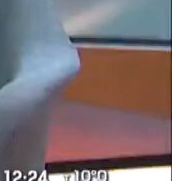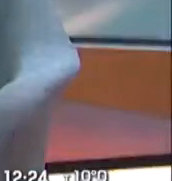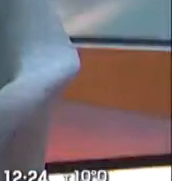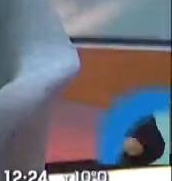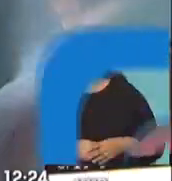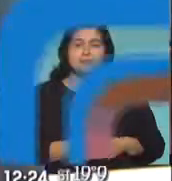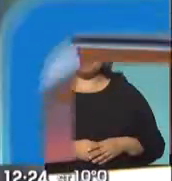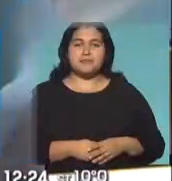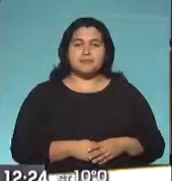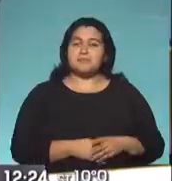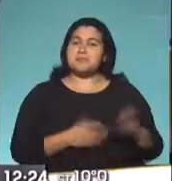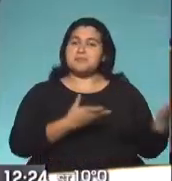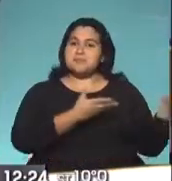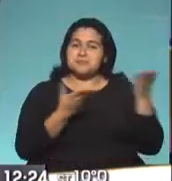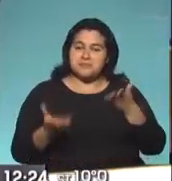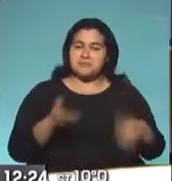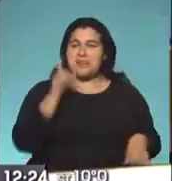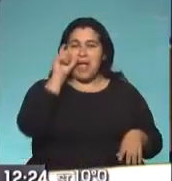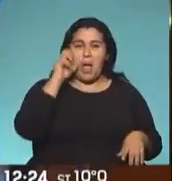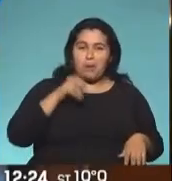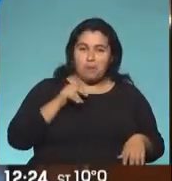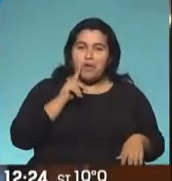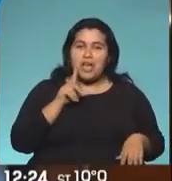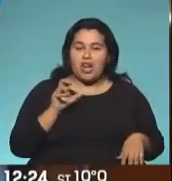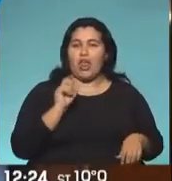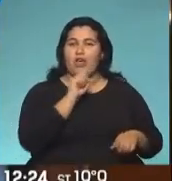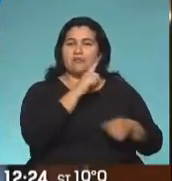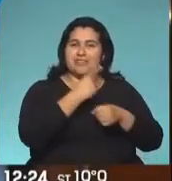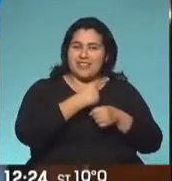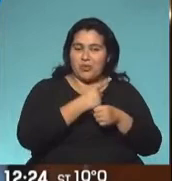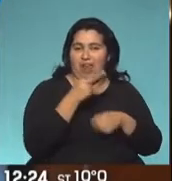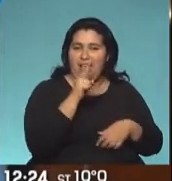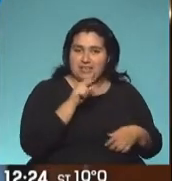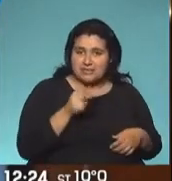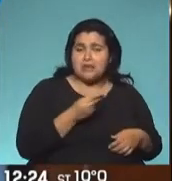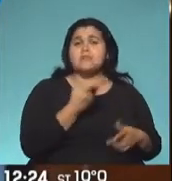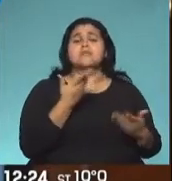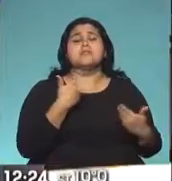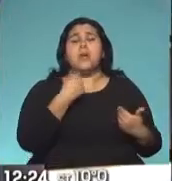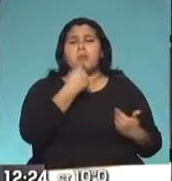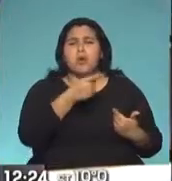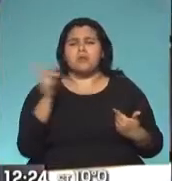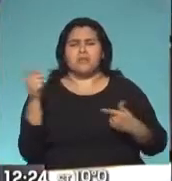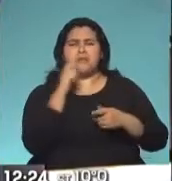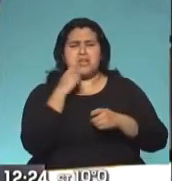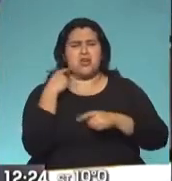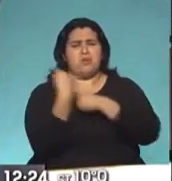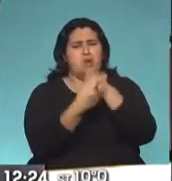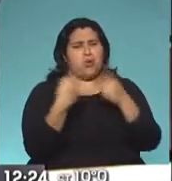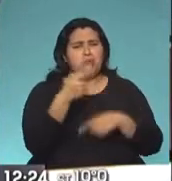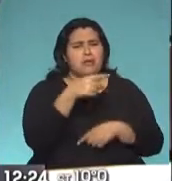bueno estamos con emilio basavilbaso como es habitual el titular de anses a partir de ahora empecemos a preguntarnos por qué yo me enteré que